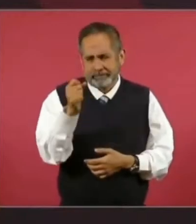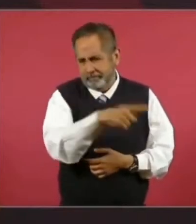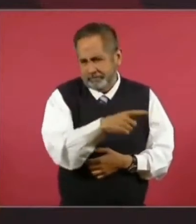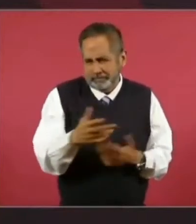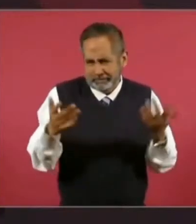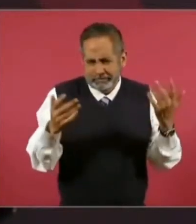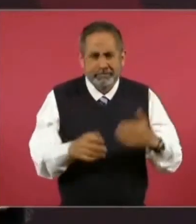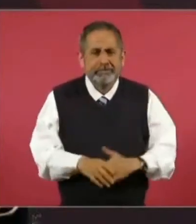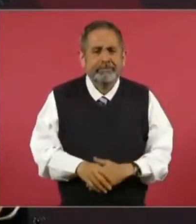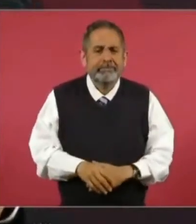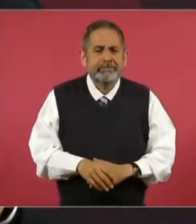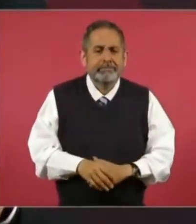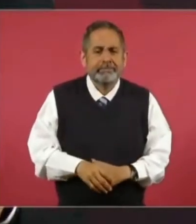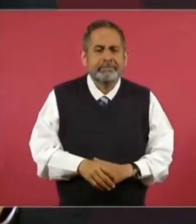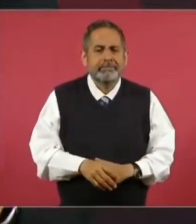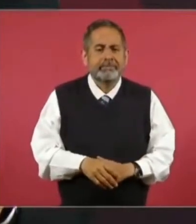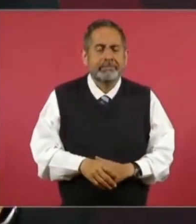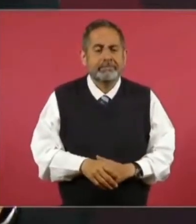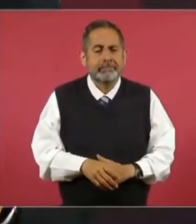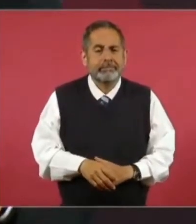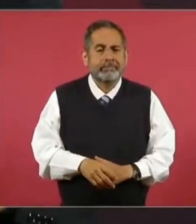Ayer